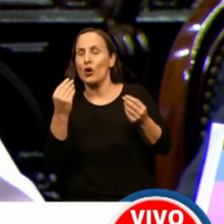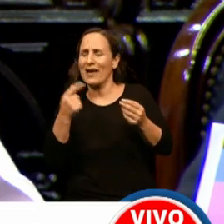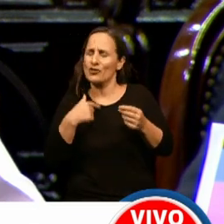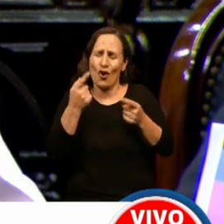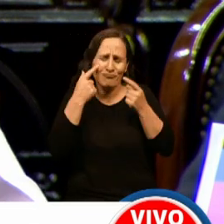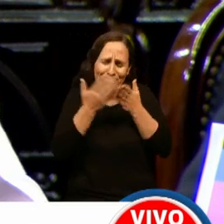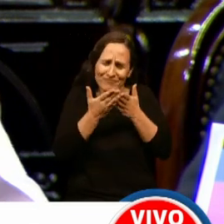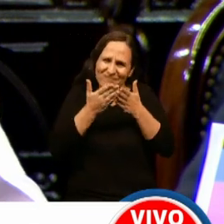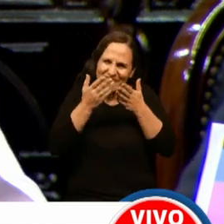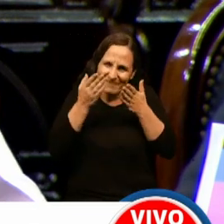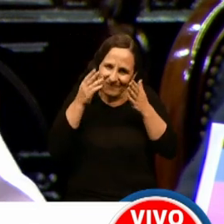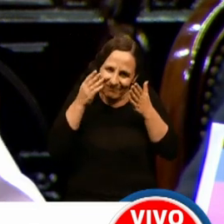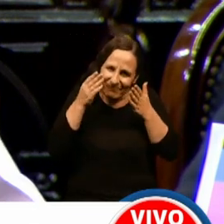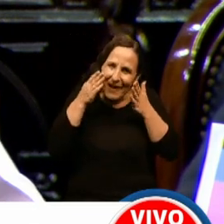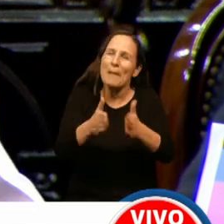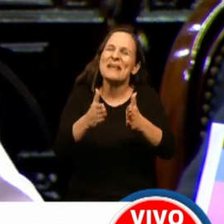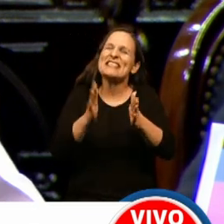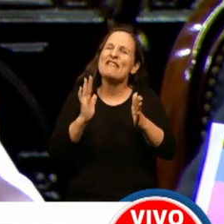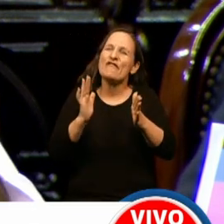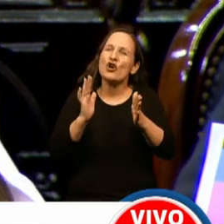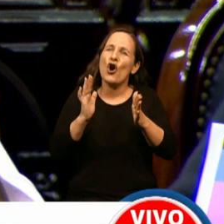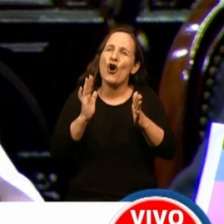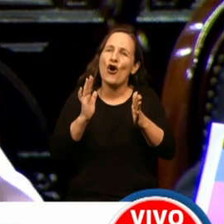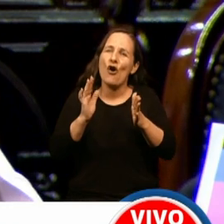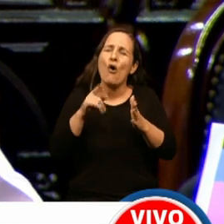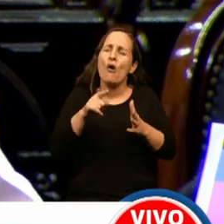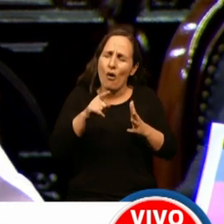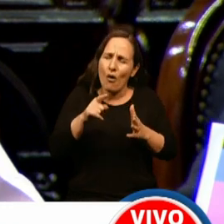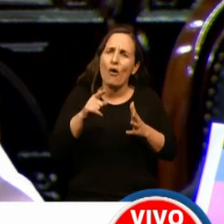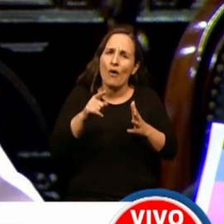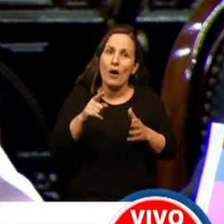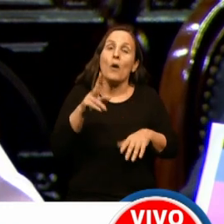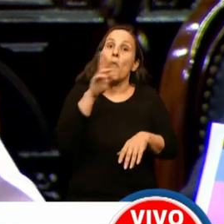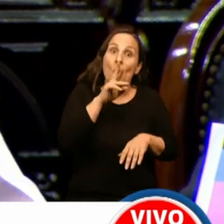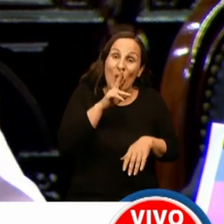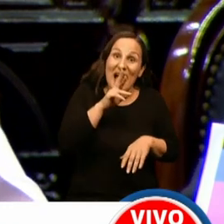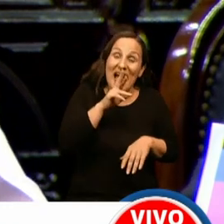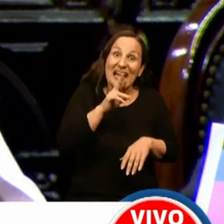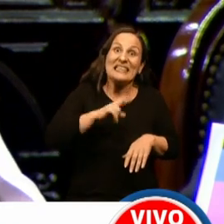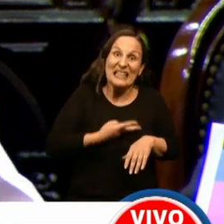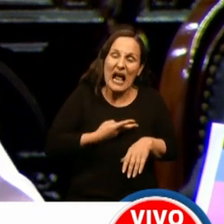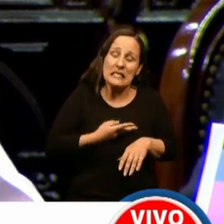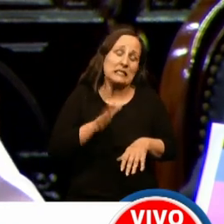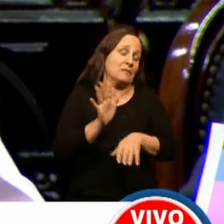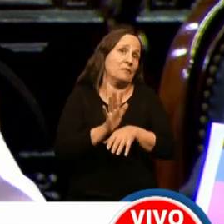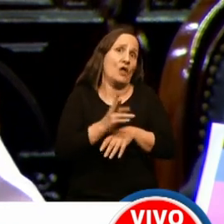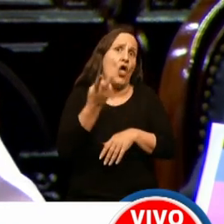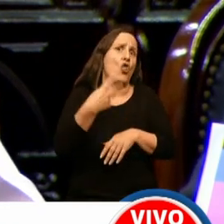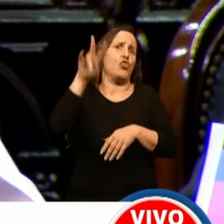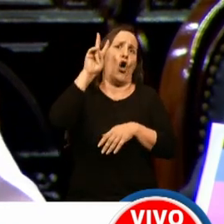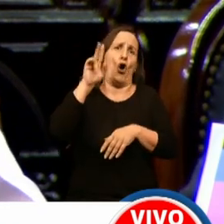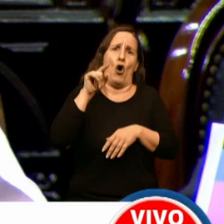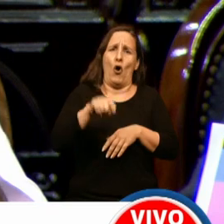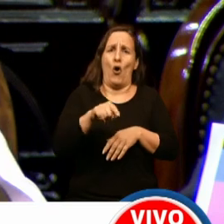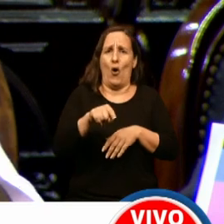específicamente en que además además cuando sos mujer trans es doblemente y es más